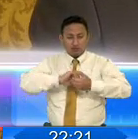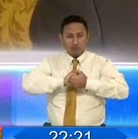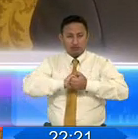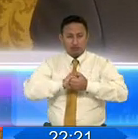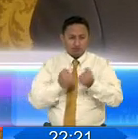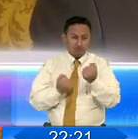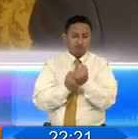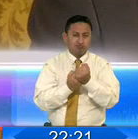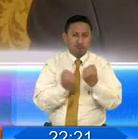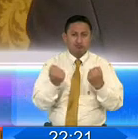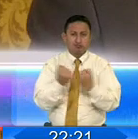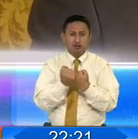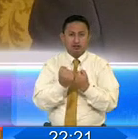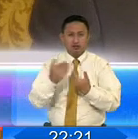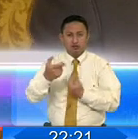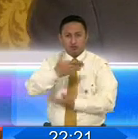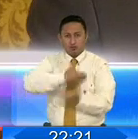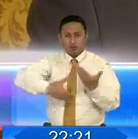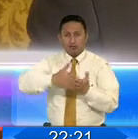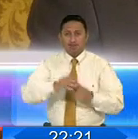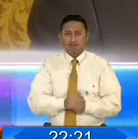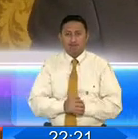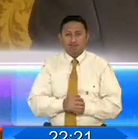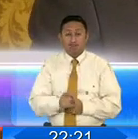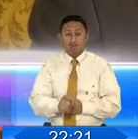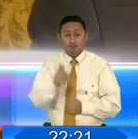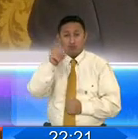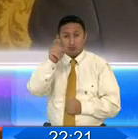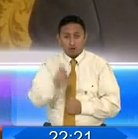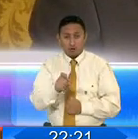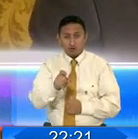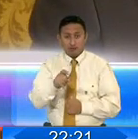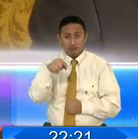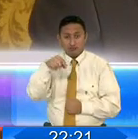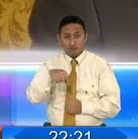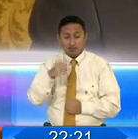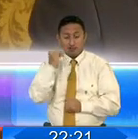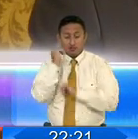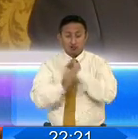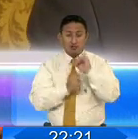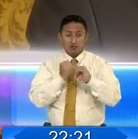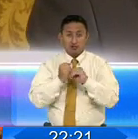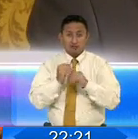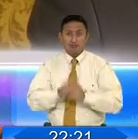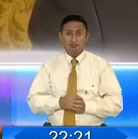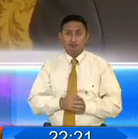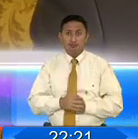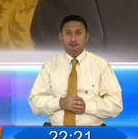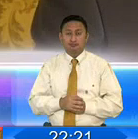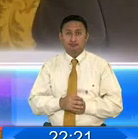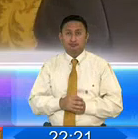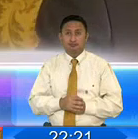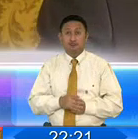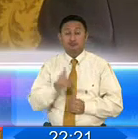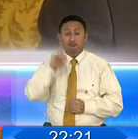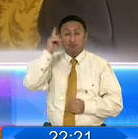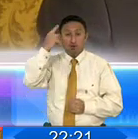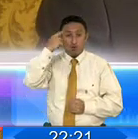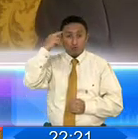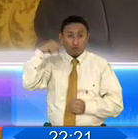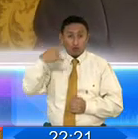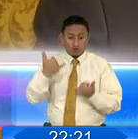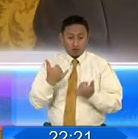solidaridad y cooperación que debe proyectarse al ámbito internacional. Los gobiernos que